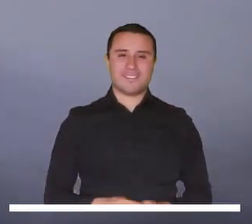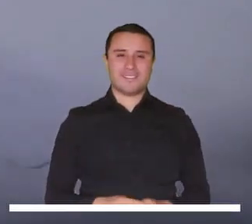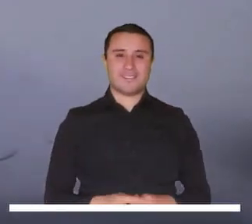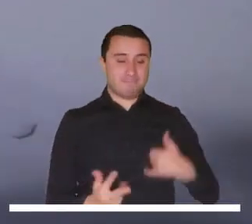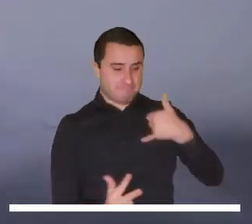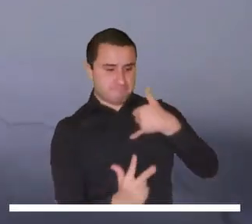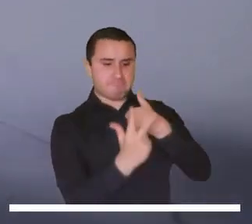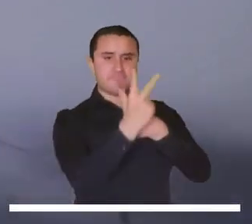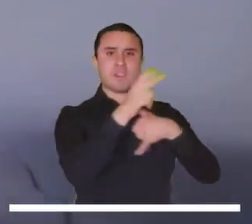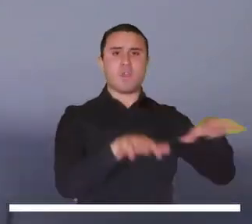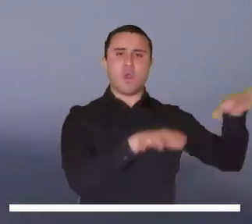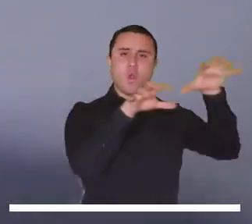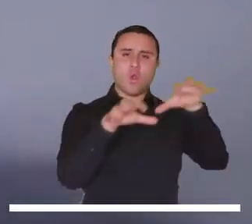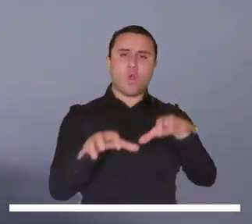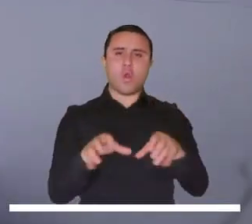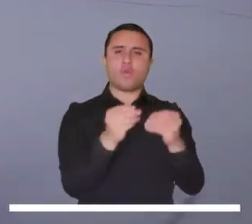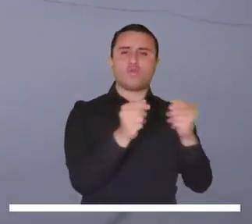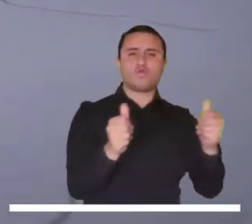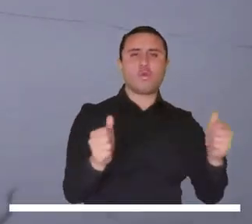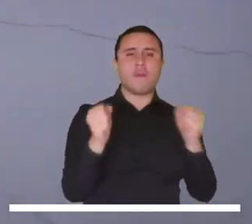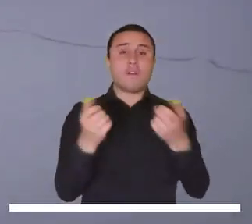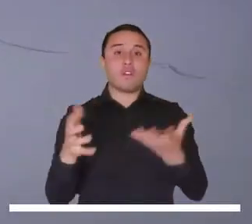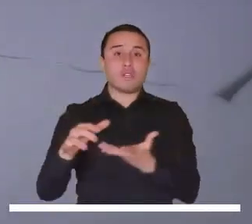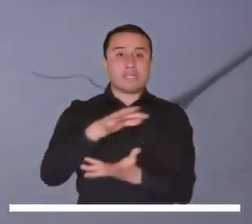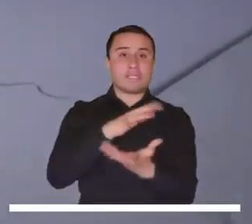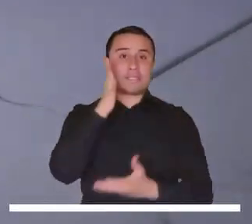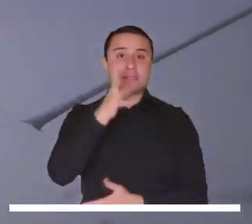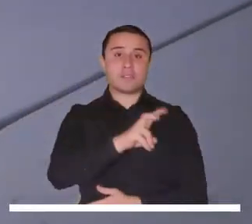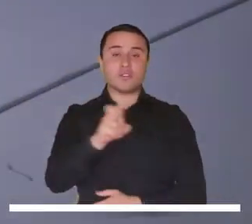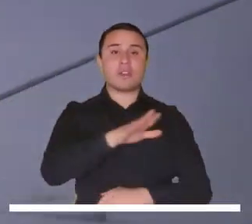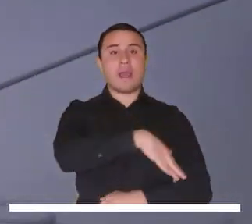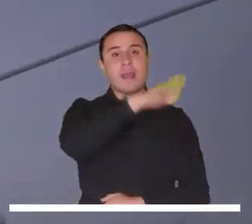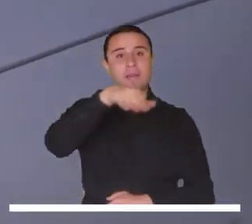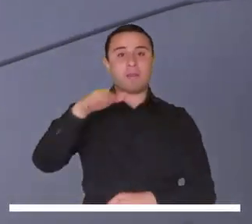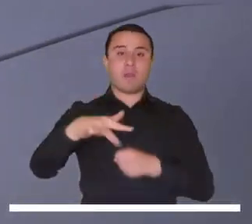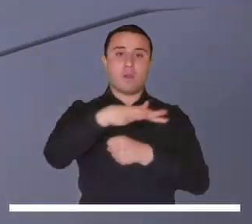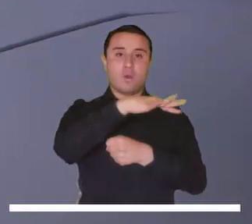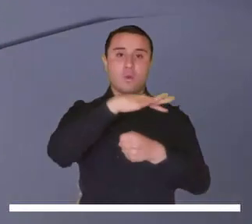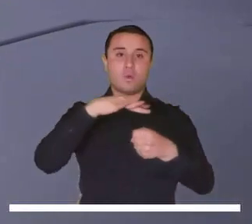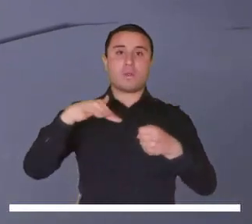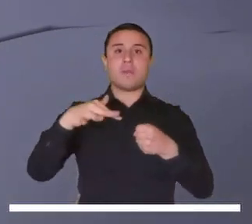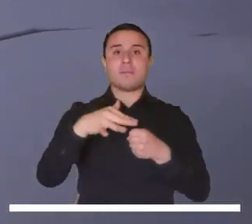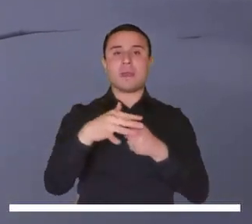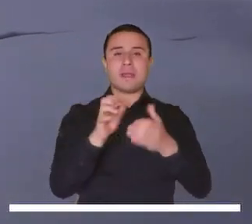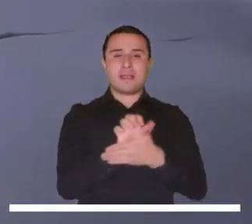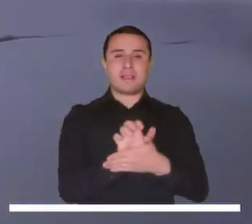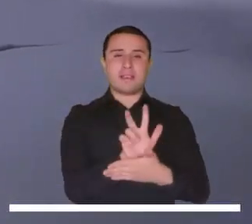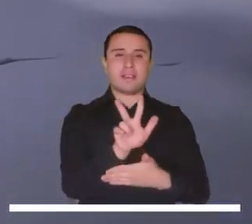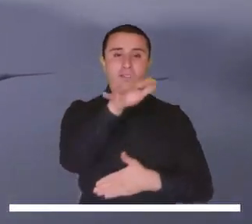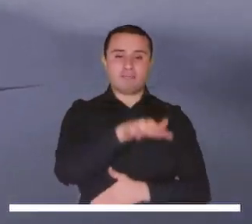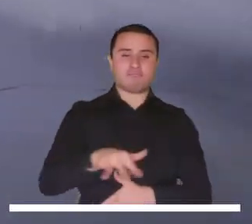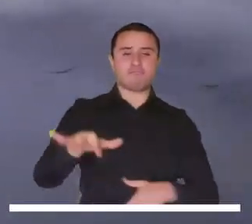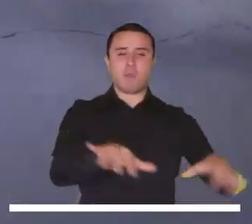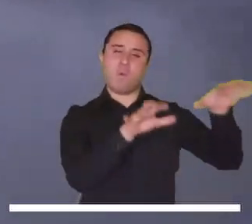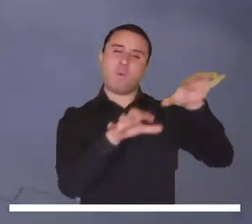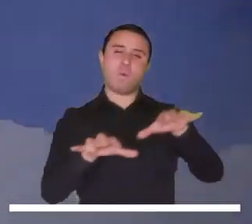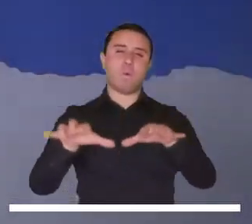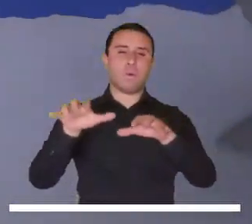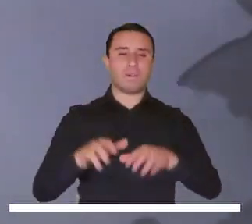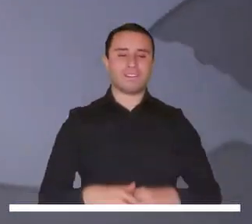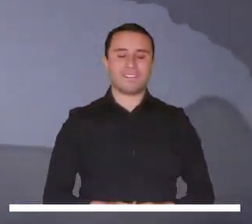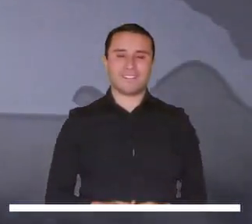La zona andina tendrá lluvias moderadas a fuertes en sectores de los Santanderes, Antioquia, Cundinamarca y Eje Cafetero.